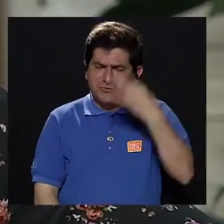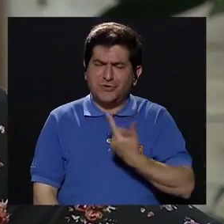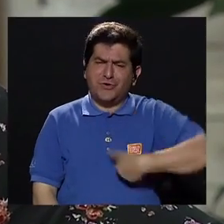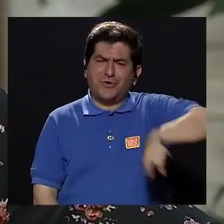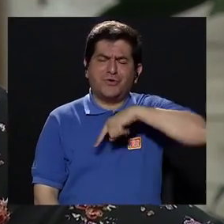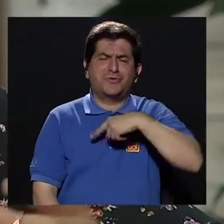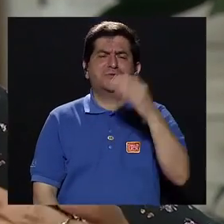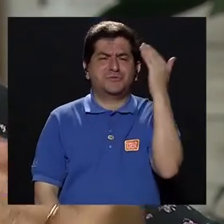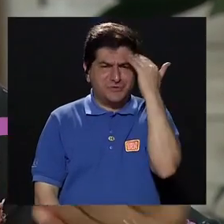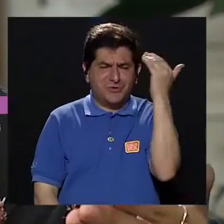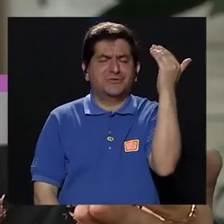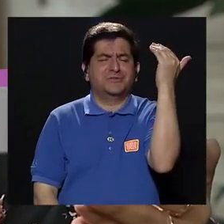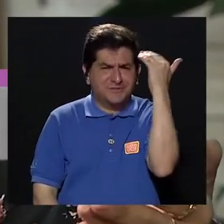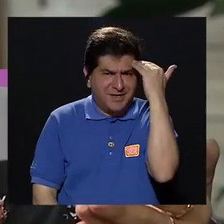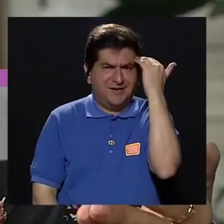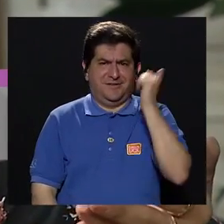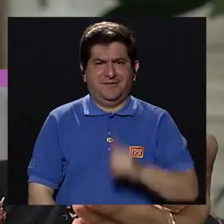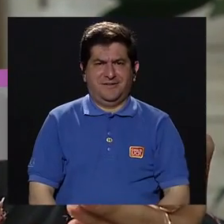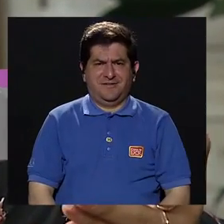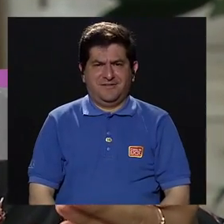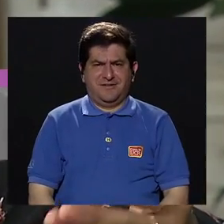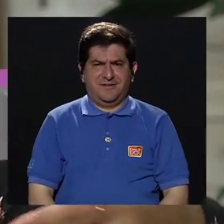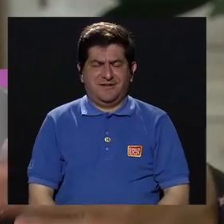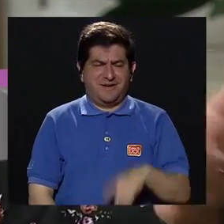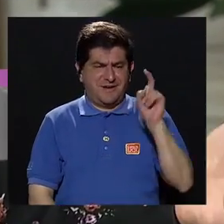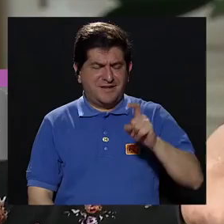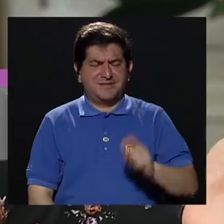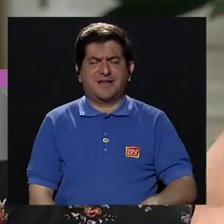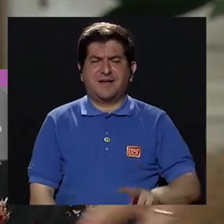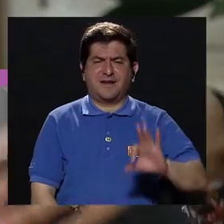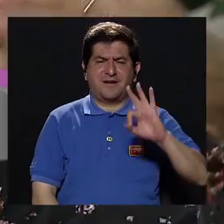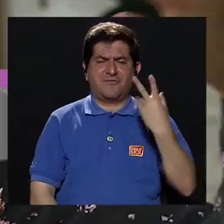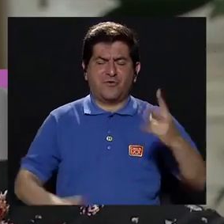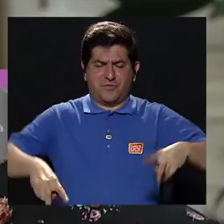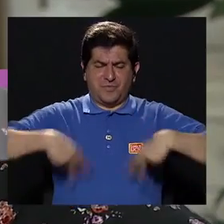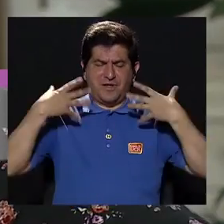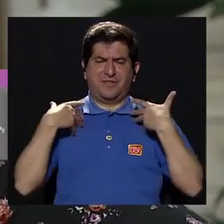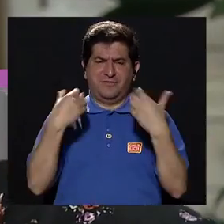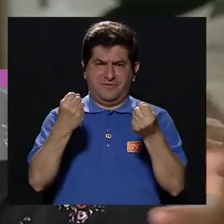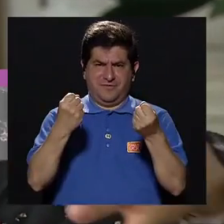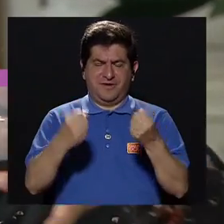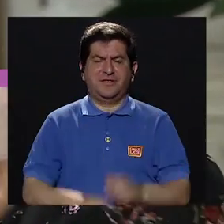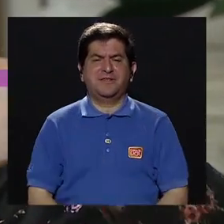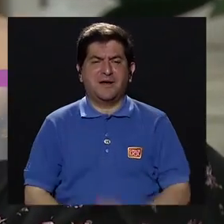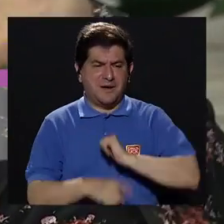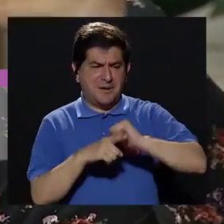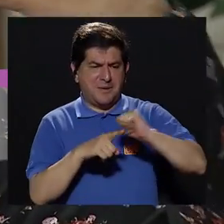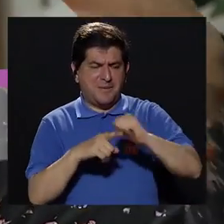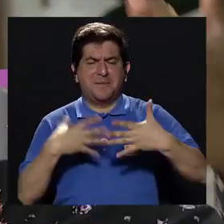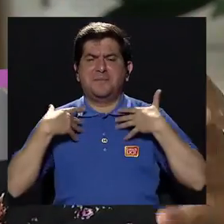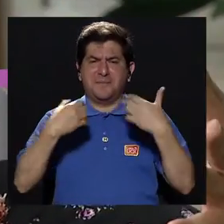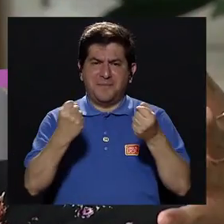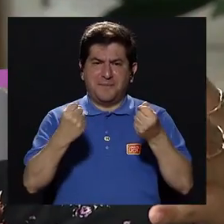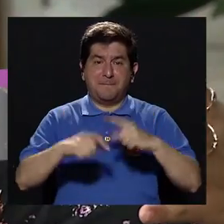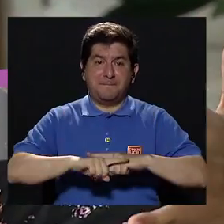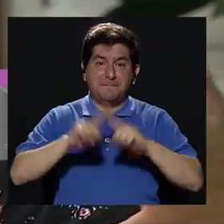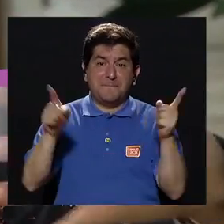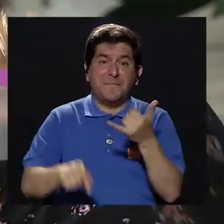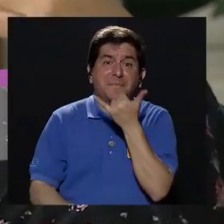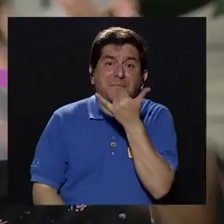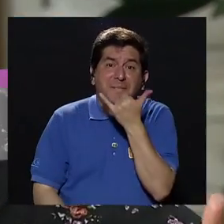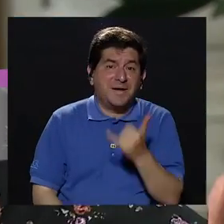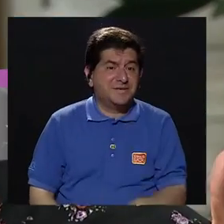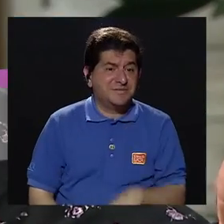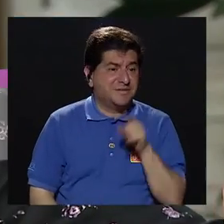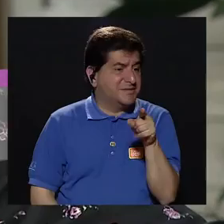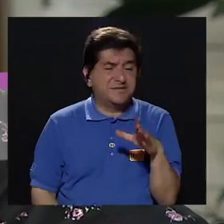Realmente yo creo que nosotros sabemos que tenemos que tener un estilo de vida saludable, que tenemos que tener prácticas saludables, pero